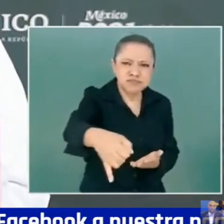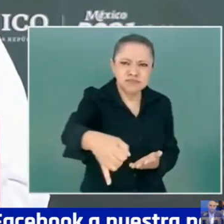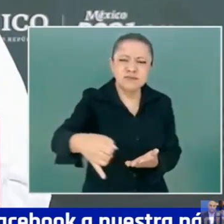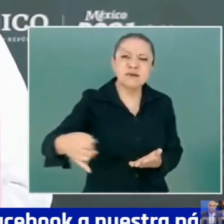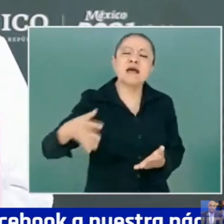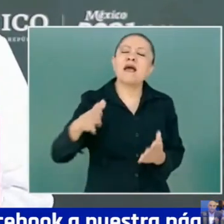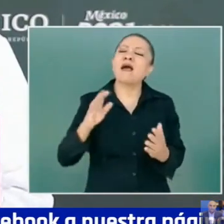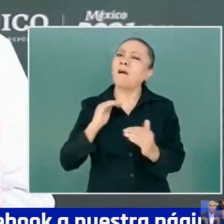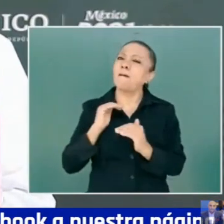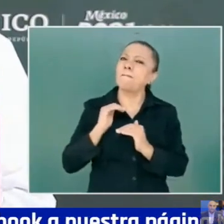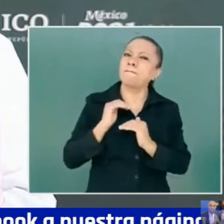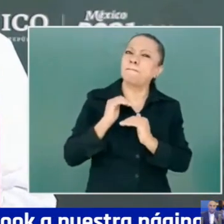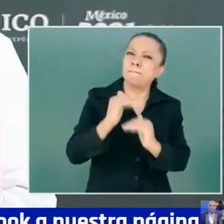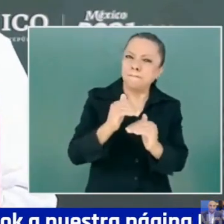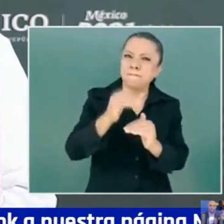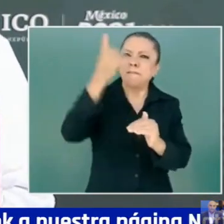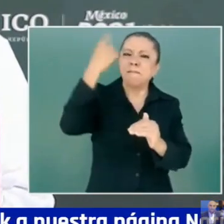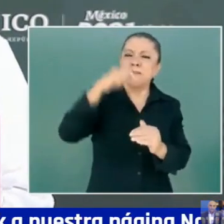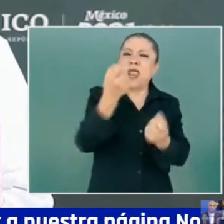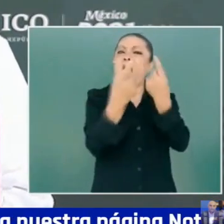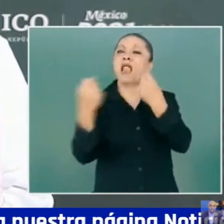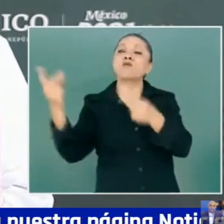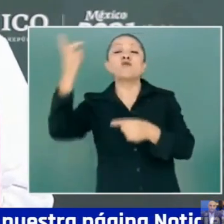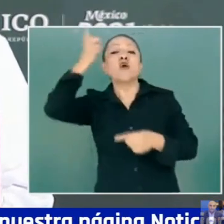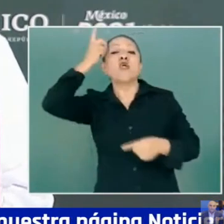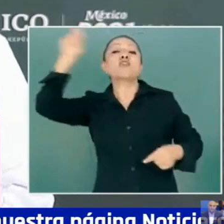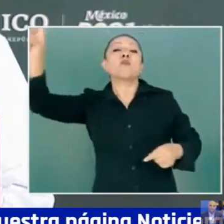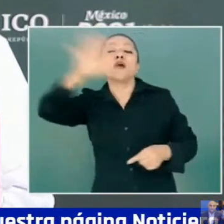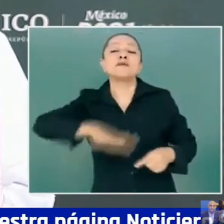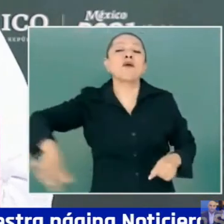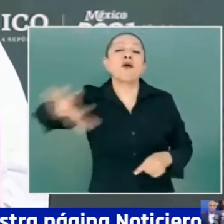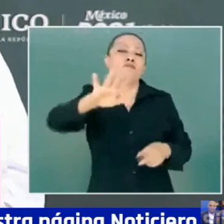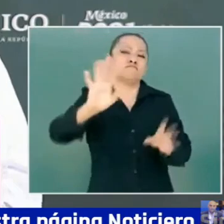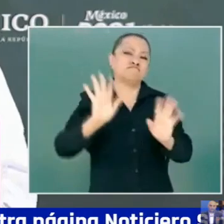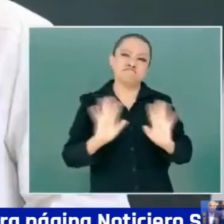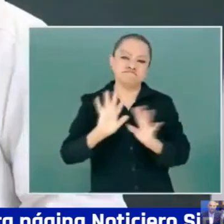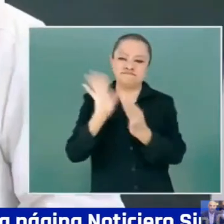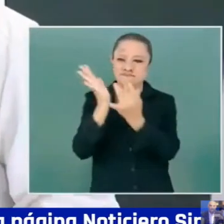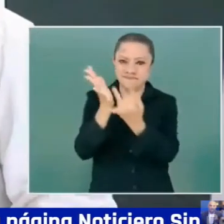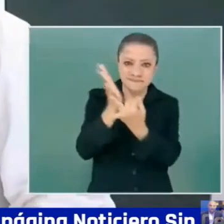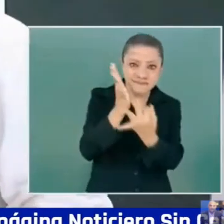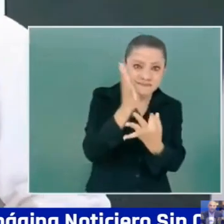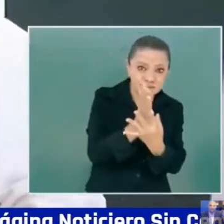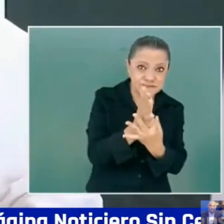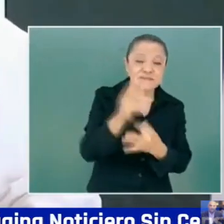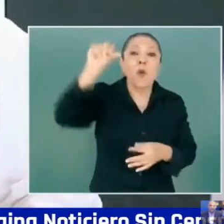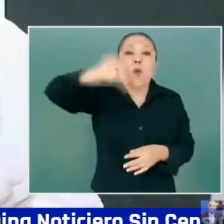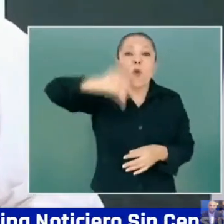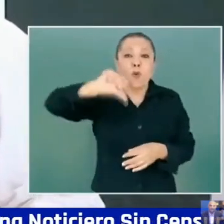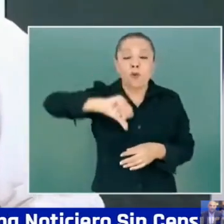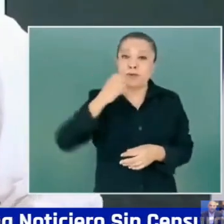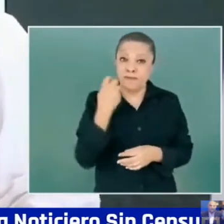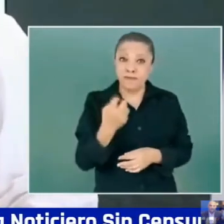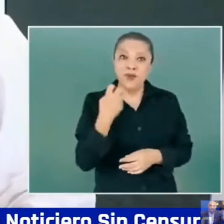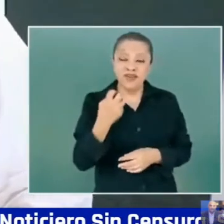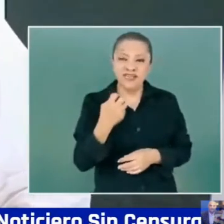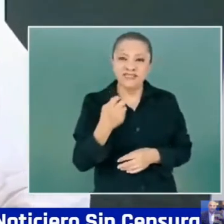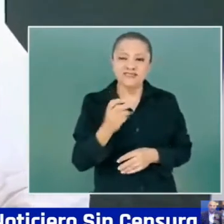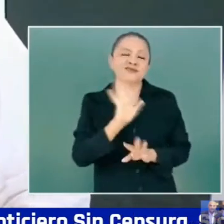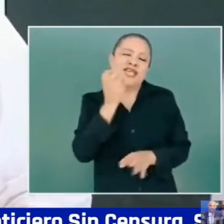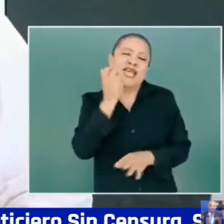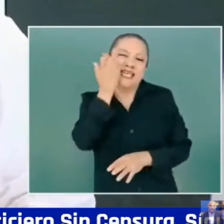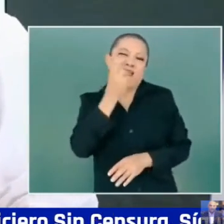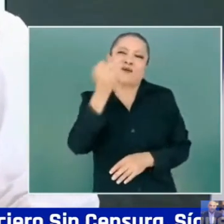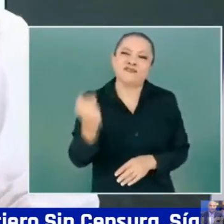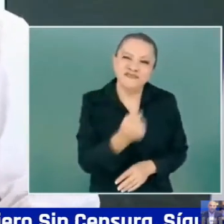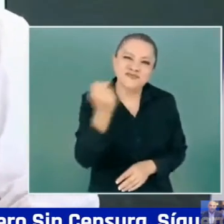actos teatrales e histriónicos de esa prensa, y que están ahí haciendo como que analizan, como